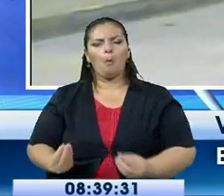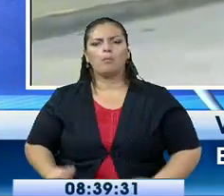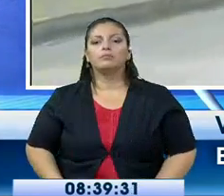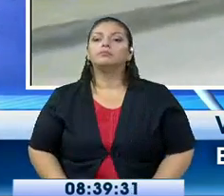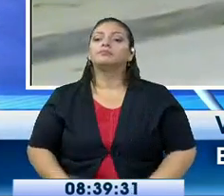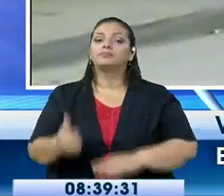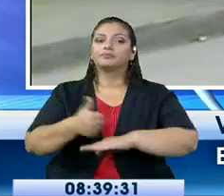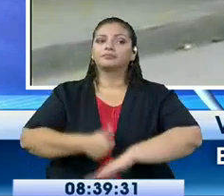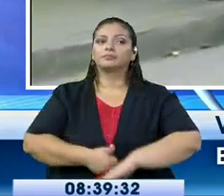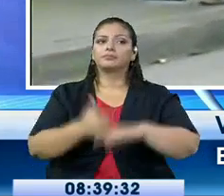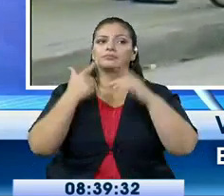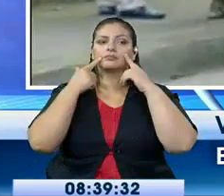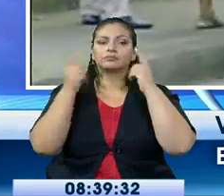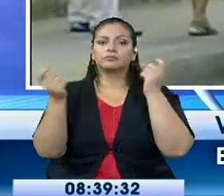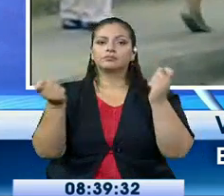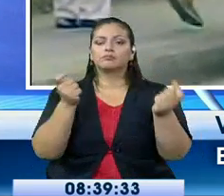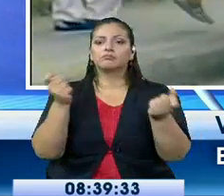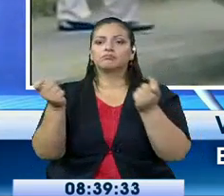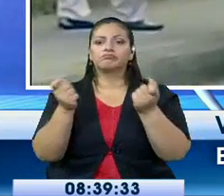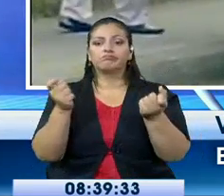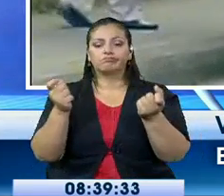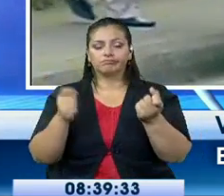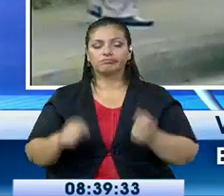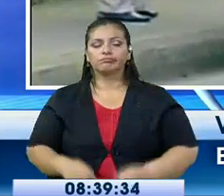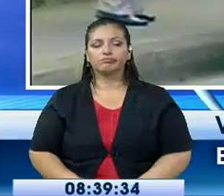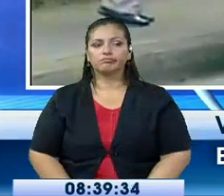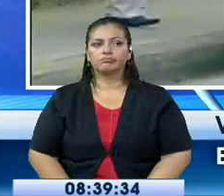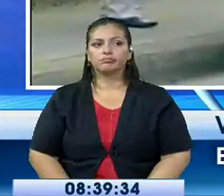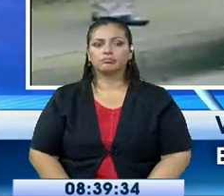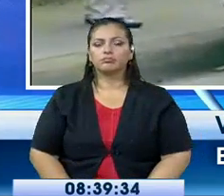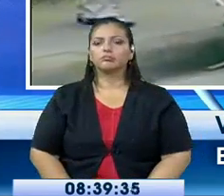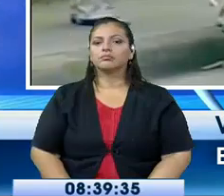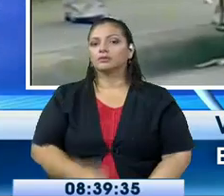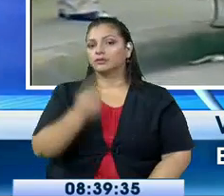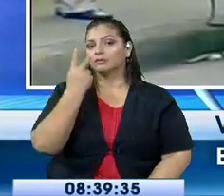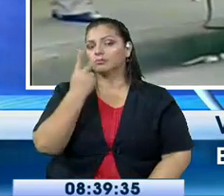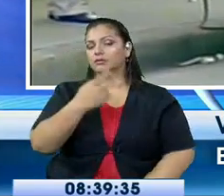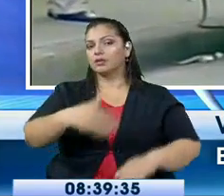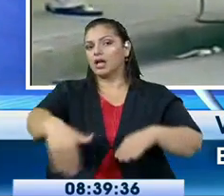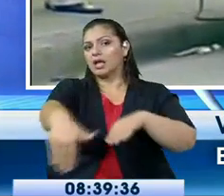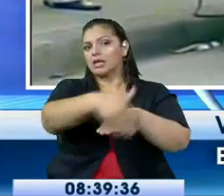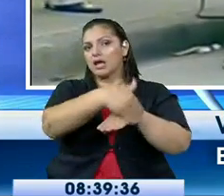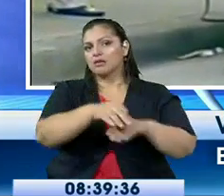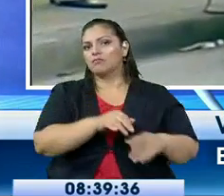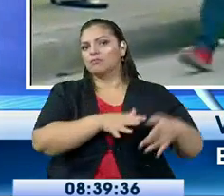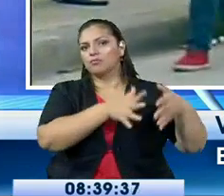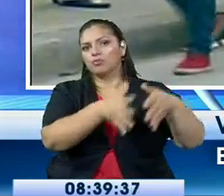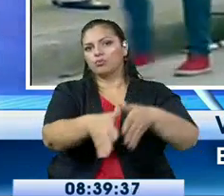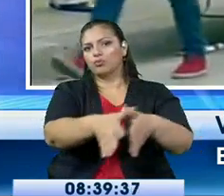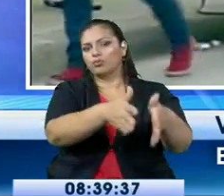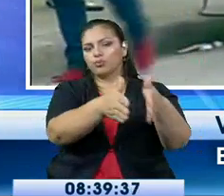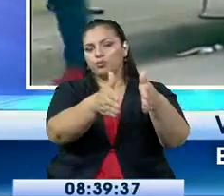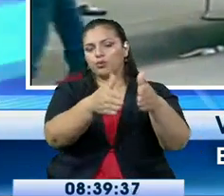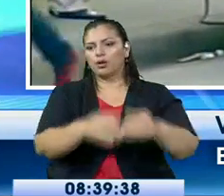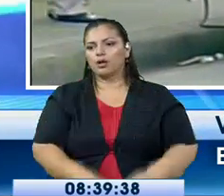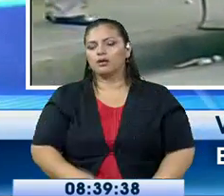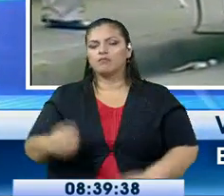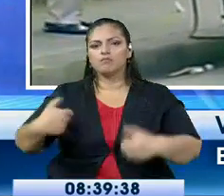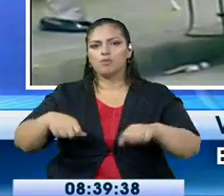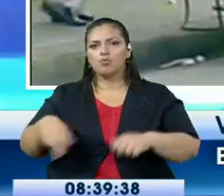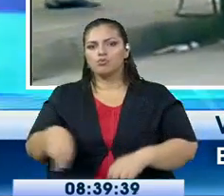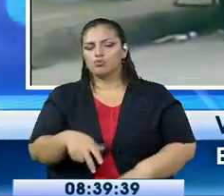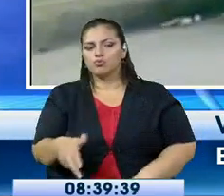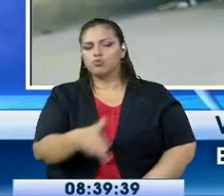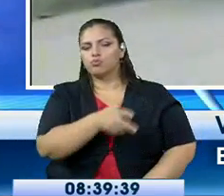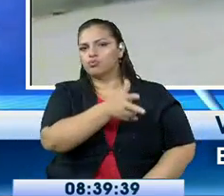control en ese sentido. Las tricimotos procuran ya no llegar hasta este punto o avanzar hasta la avenida principal, la Francisco